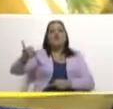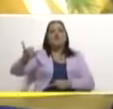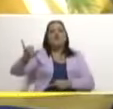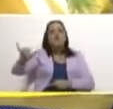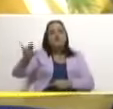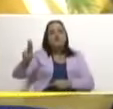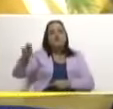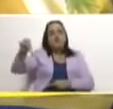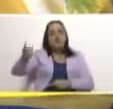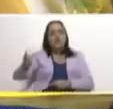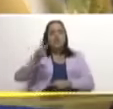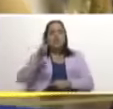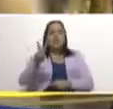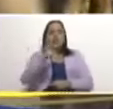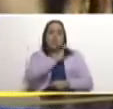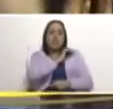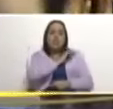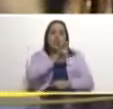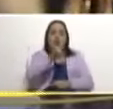enero de 1895,